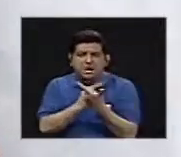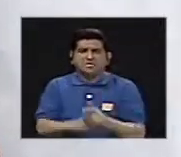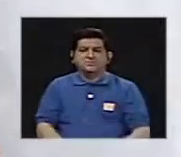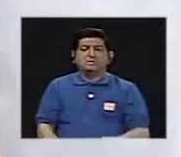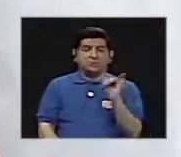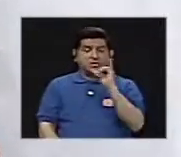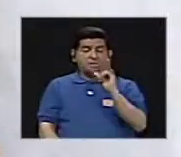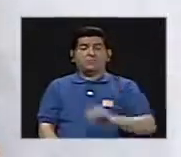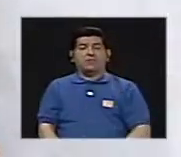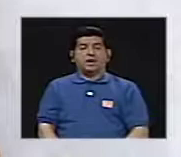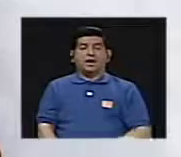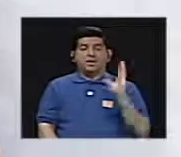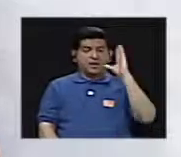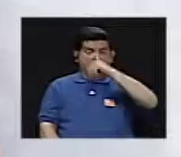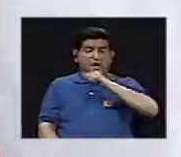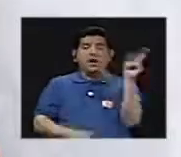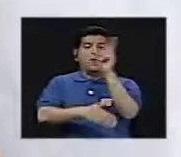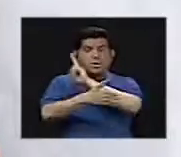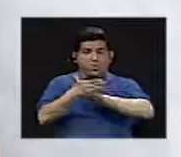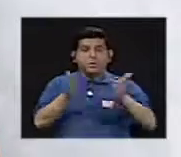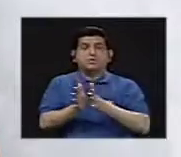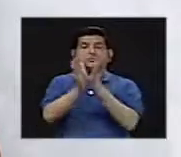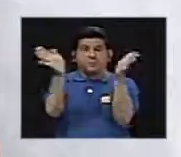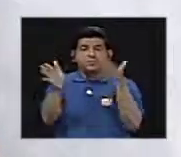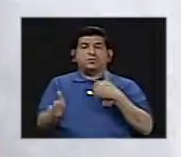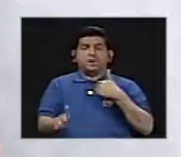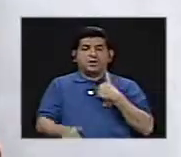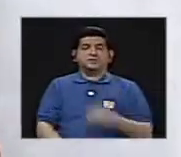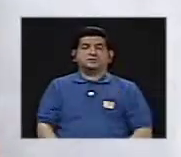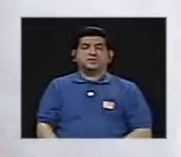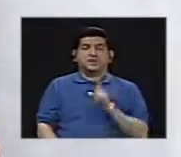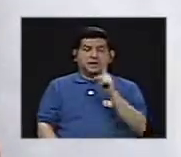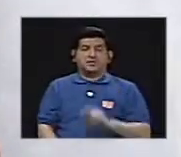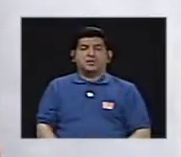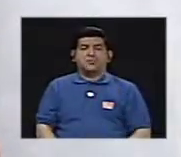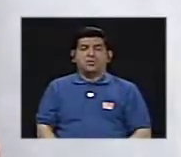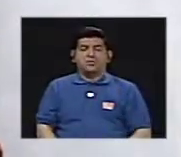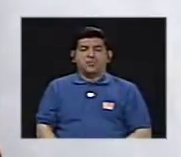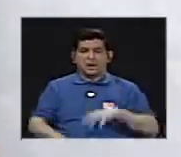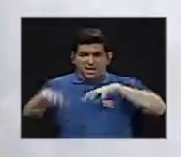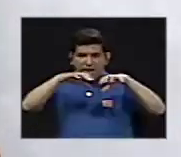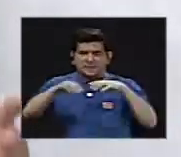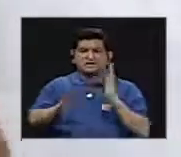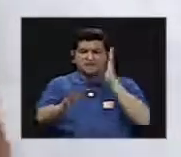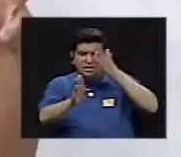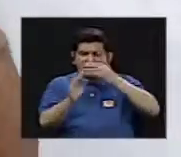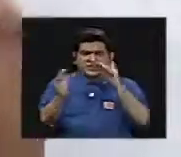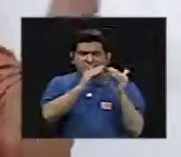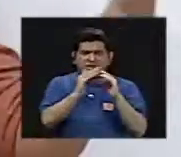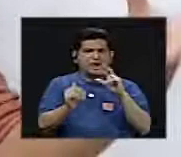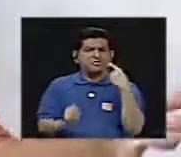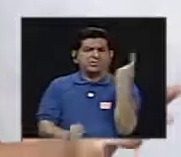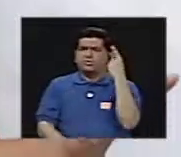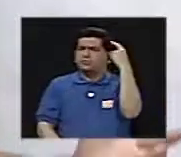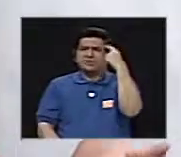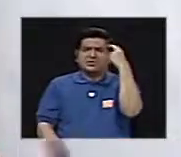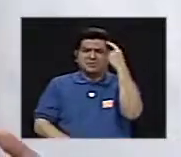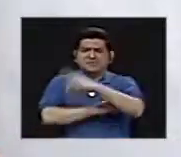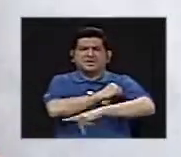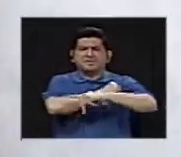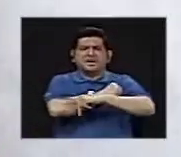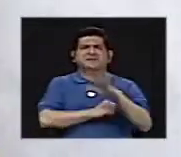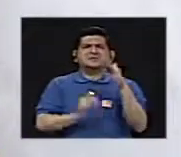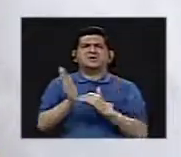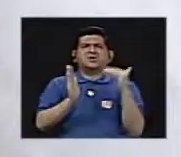que también las universidades públicas tenemos una pertinencia con las comunidades, no solo con el país pensado como en sus 5 millones